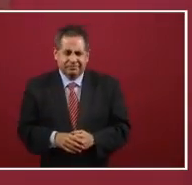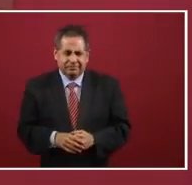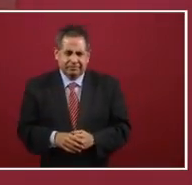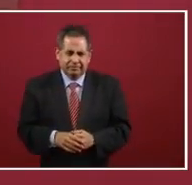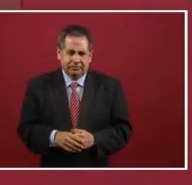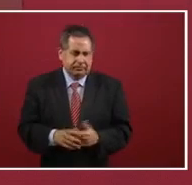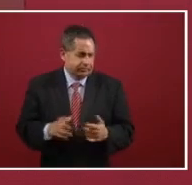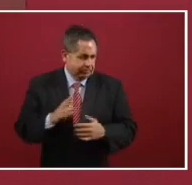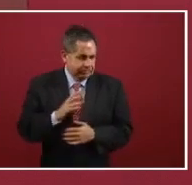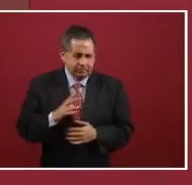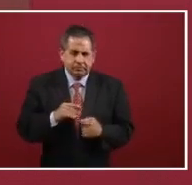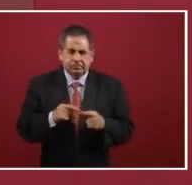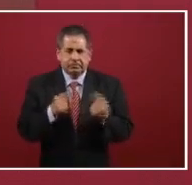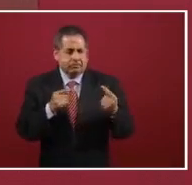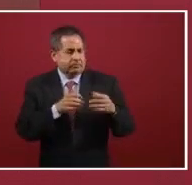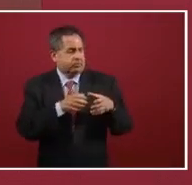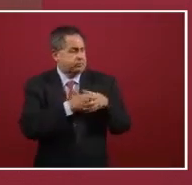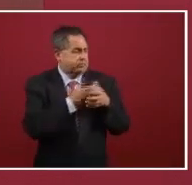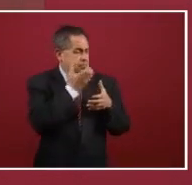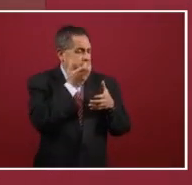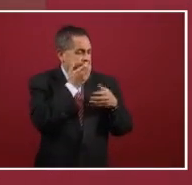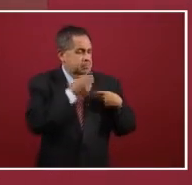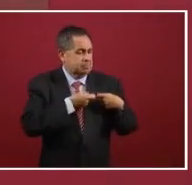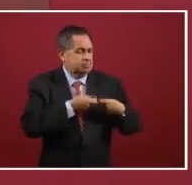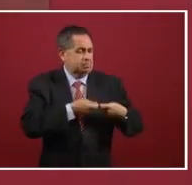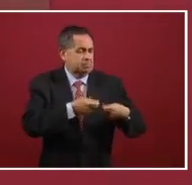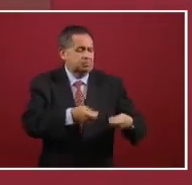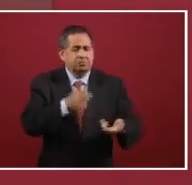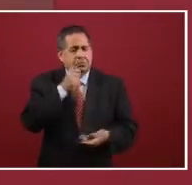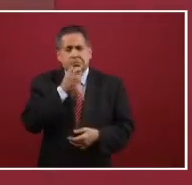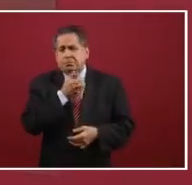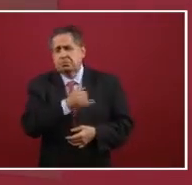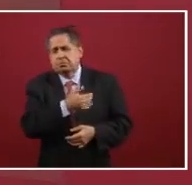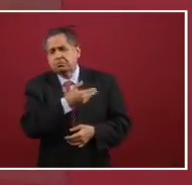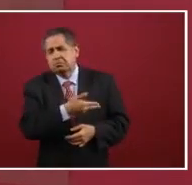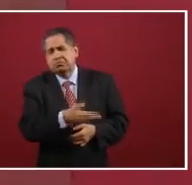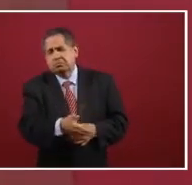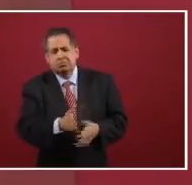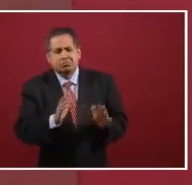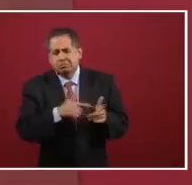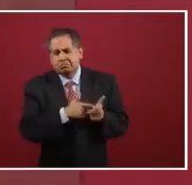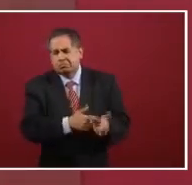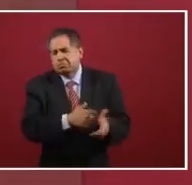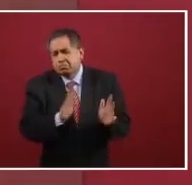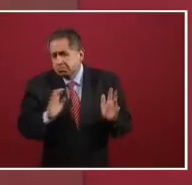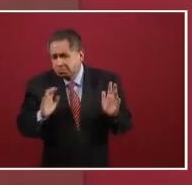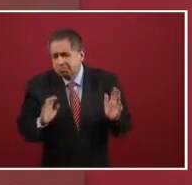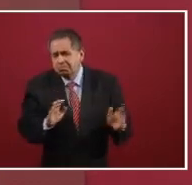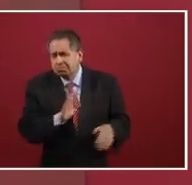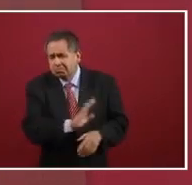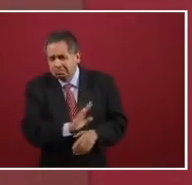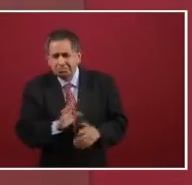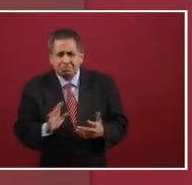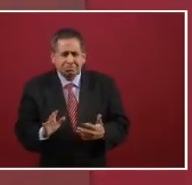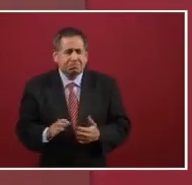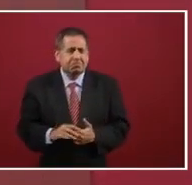Existe desde luego el conservadurismo, siempre lo hemos dicho, que